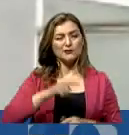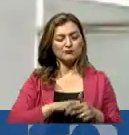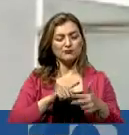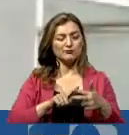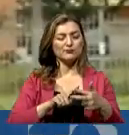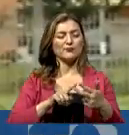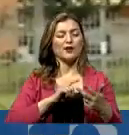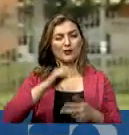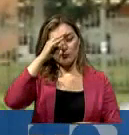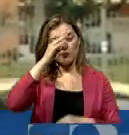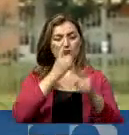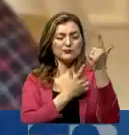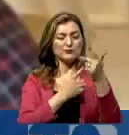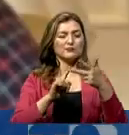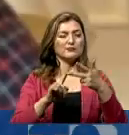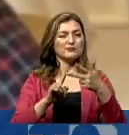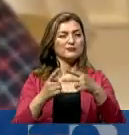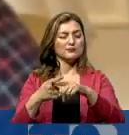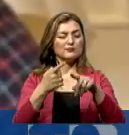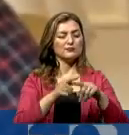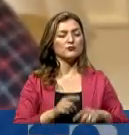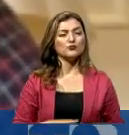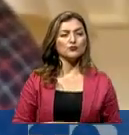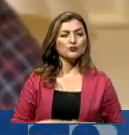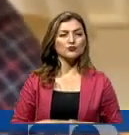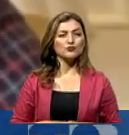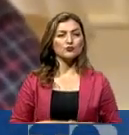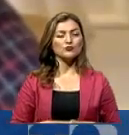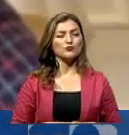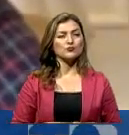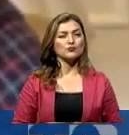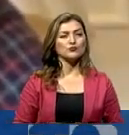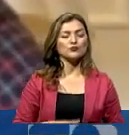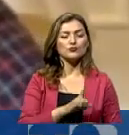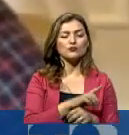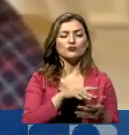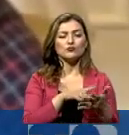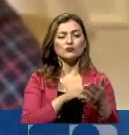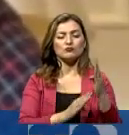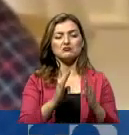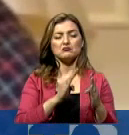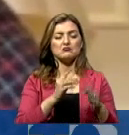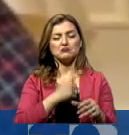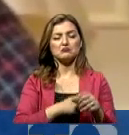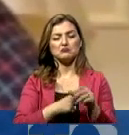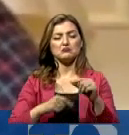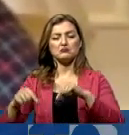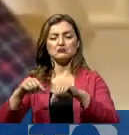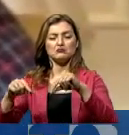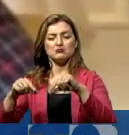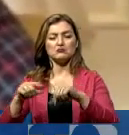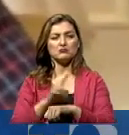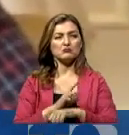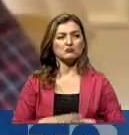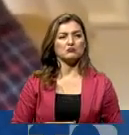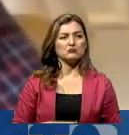representan nuevos retos para la academia y el médico no solamente estudia medicina biología y química normal